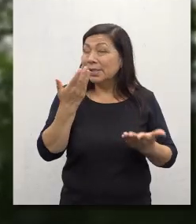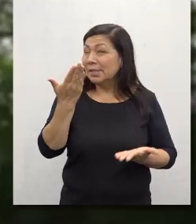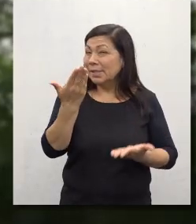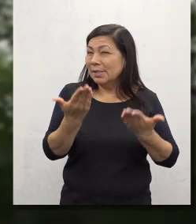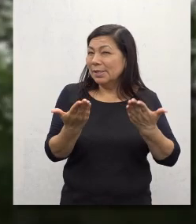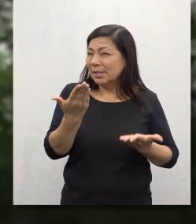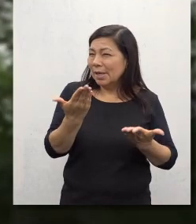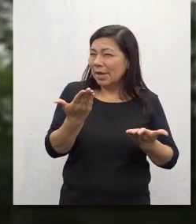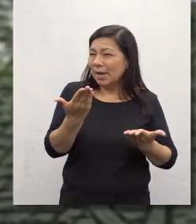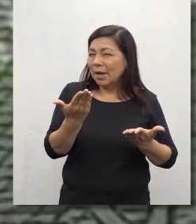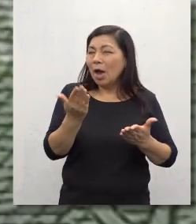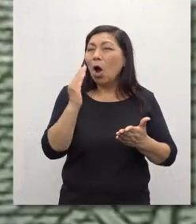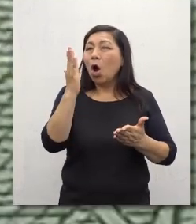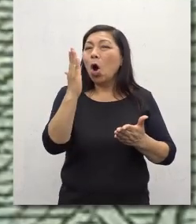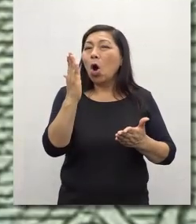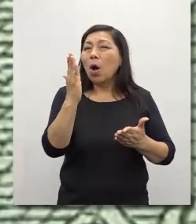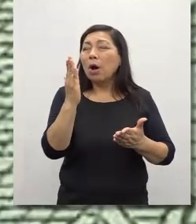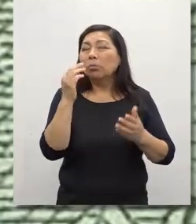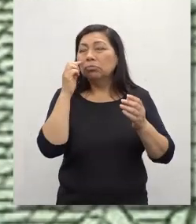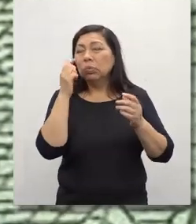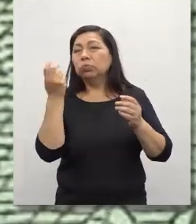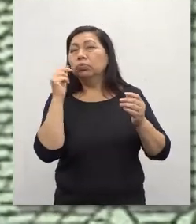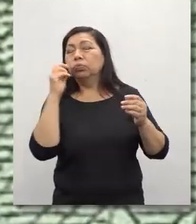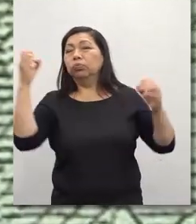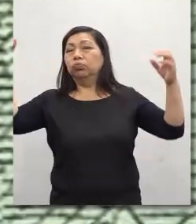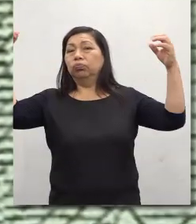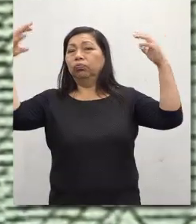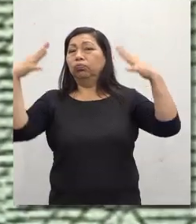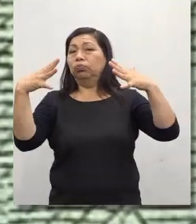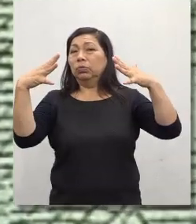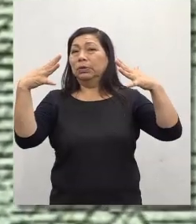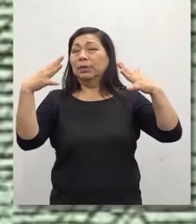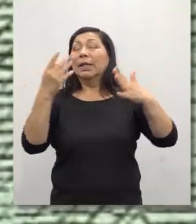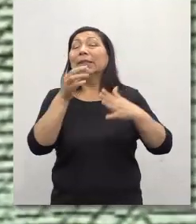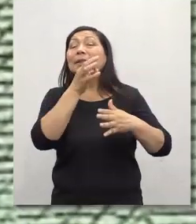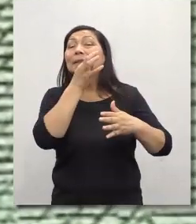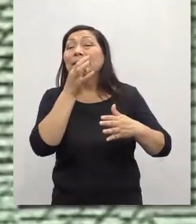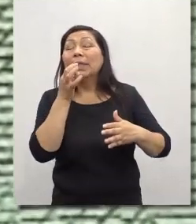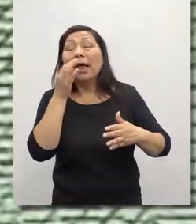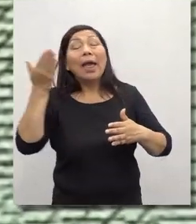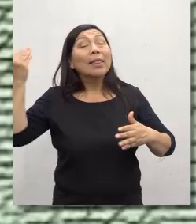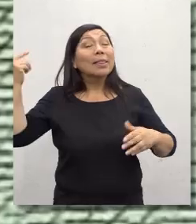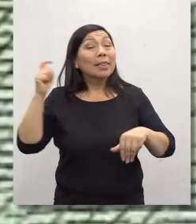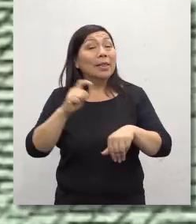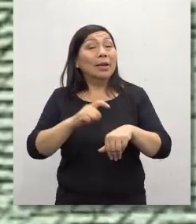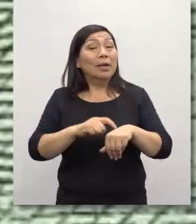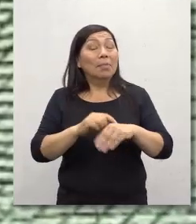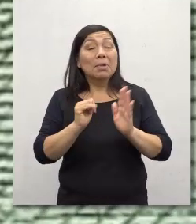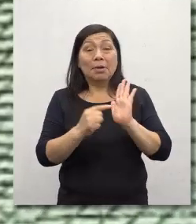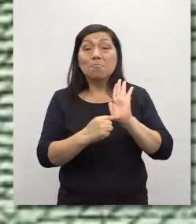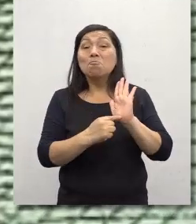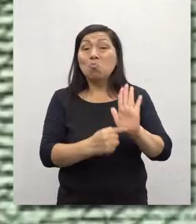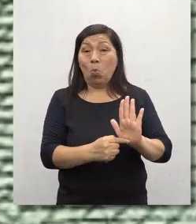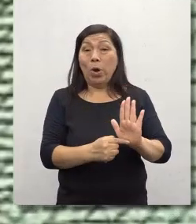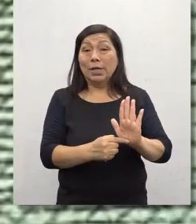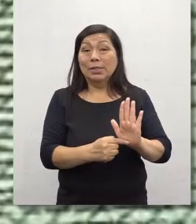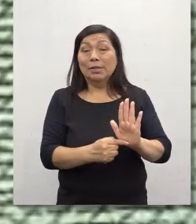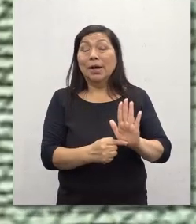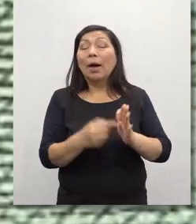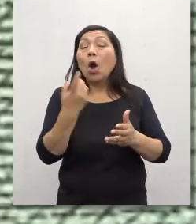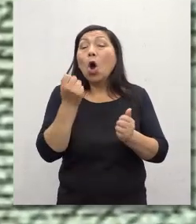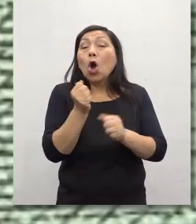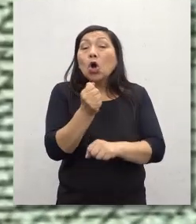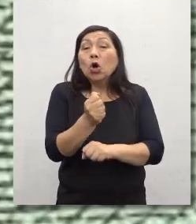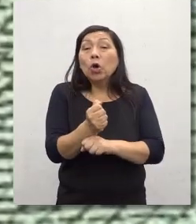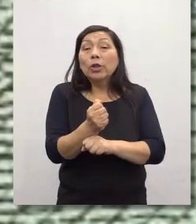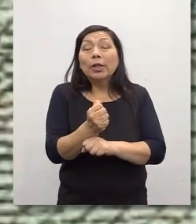un símbolo de la Orden de los Iluminados, una sociedad secreta de la época de la Ilustración que conspiraba